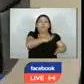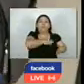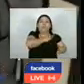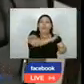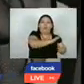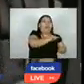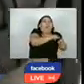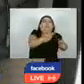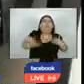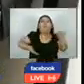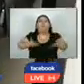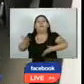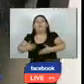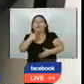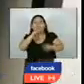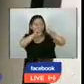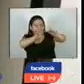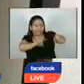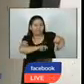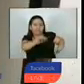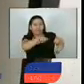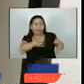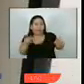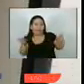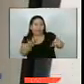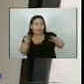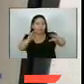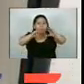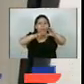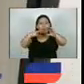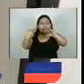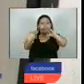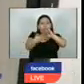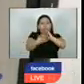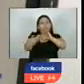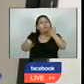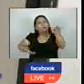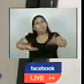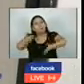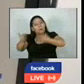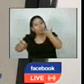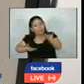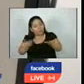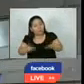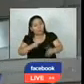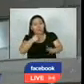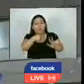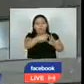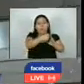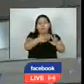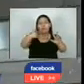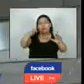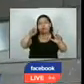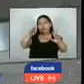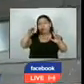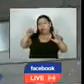Seguro Social. Según las investigaciones, utilizaban las redes sociales para ofrecer los productos. Los acusados son Germán Guzmán,